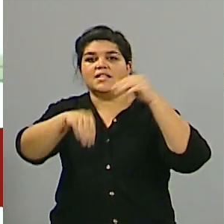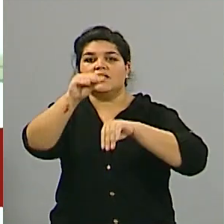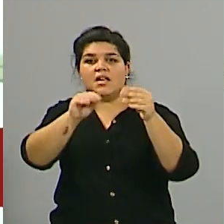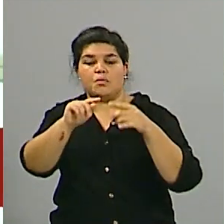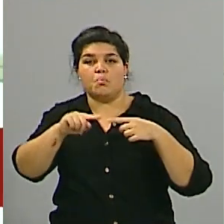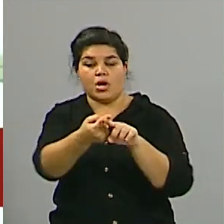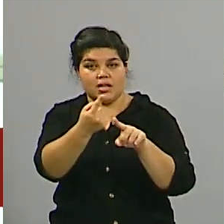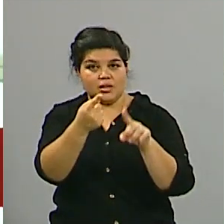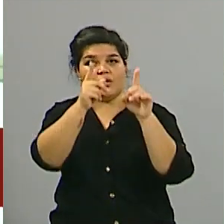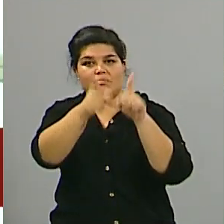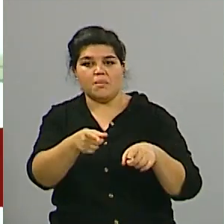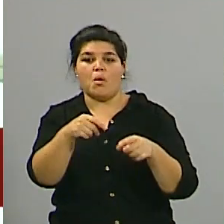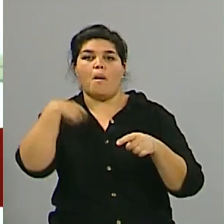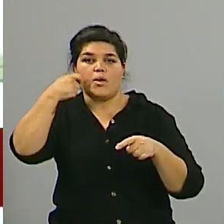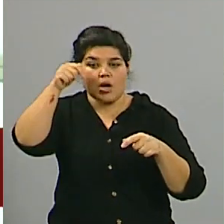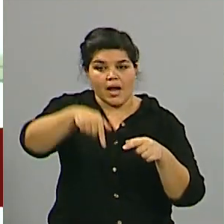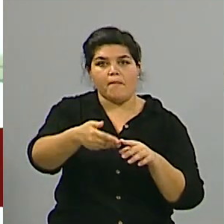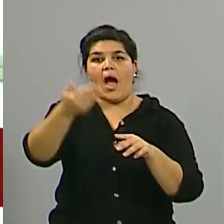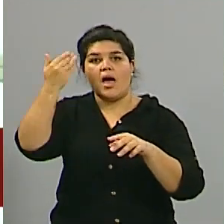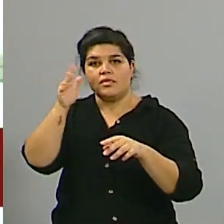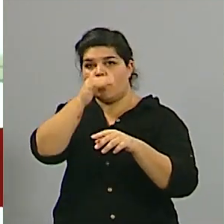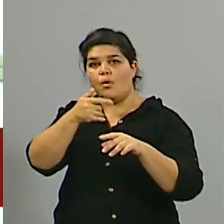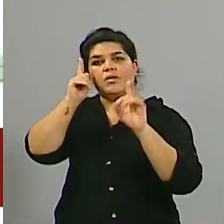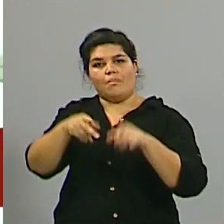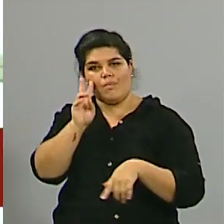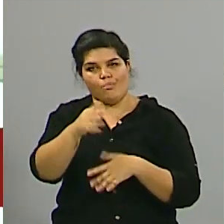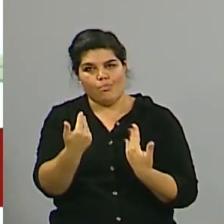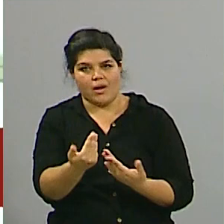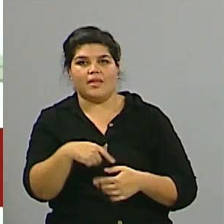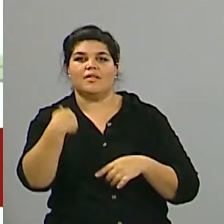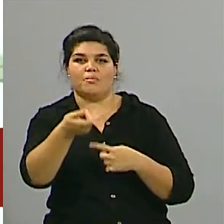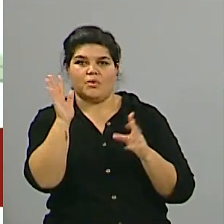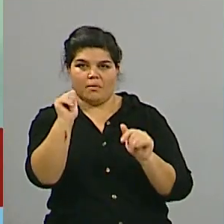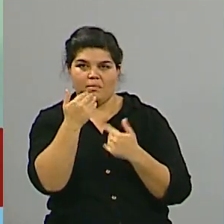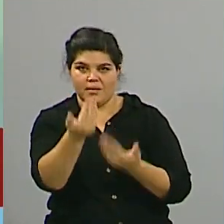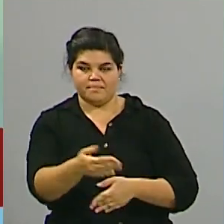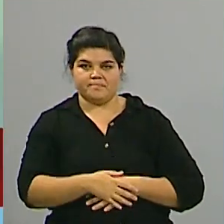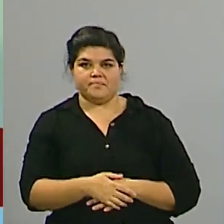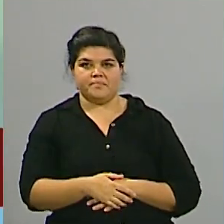este programa y todos los anteriores si así lo desean. Será hasta la próxima, muchas gracias.